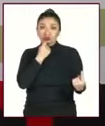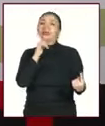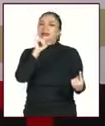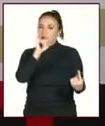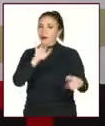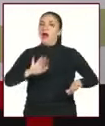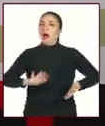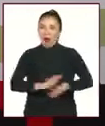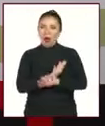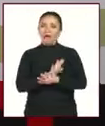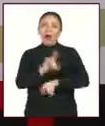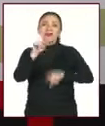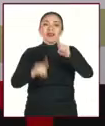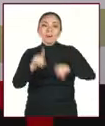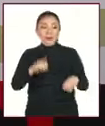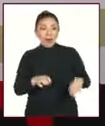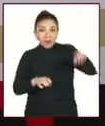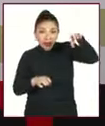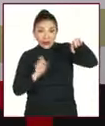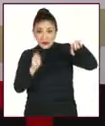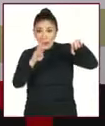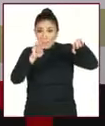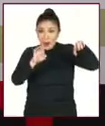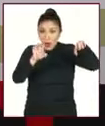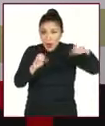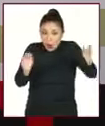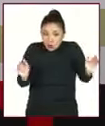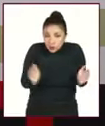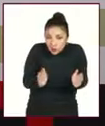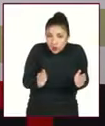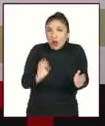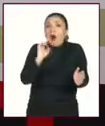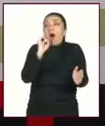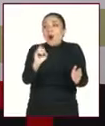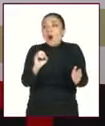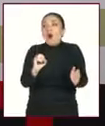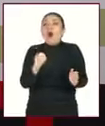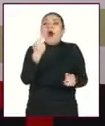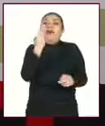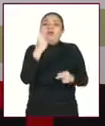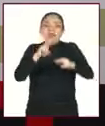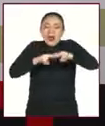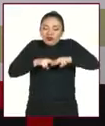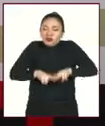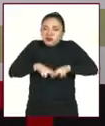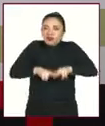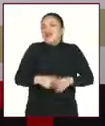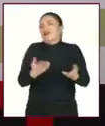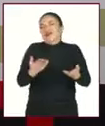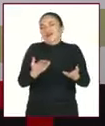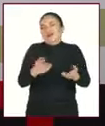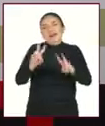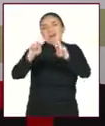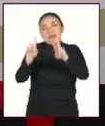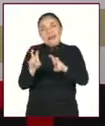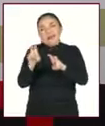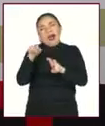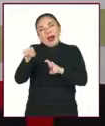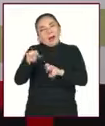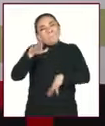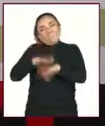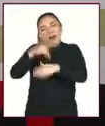¿no? Dependiendo la edad, si son bebés, a veces se ocupan pues los dedos. Es un tema, como ya lo comentaba,